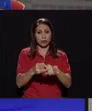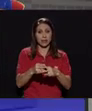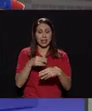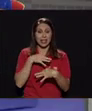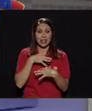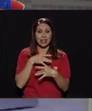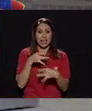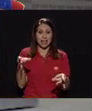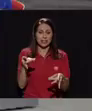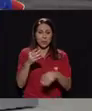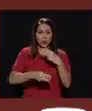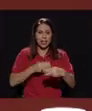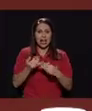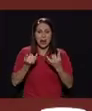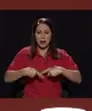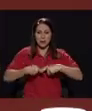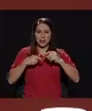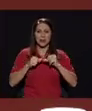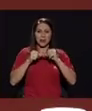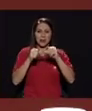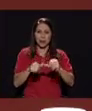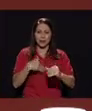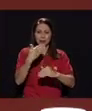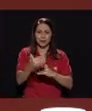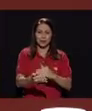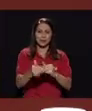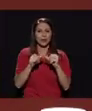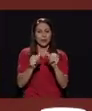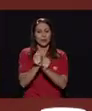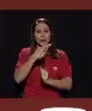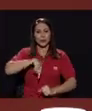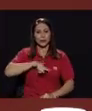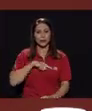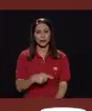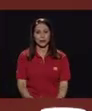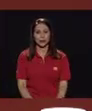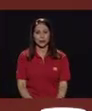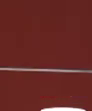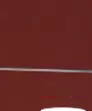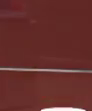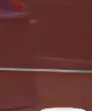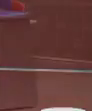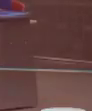interés mundial. Vamos a una pausa, pero ya volvemos aquí con Una Mirada. Quédese con nosotros, que ya volvemos.